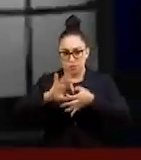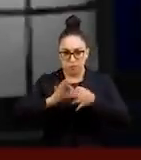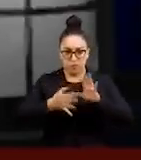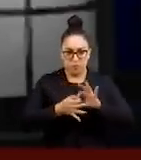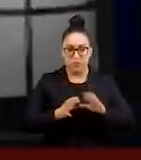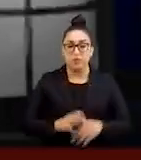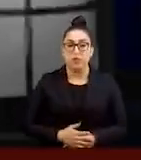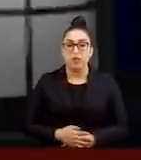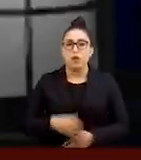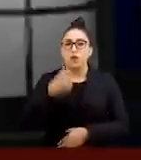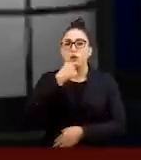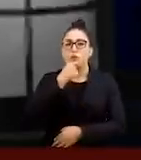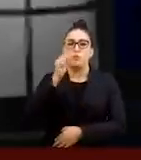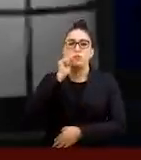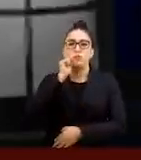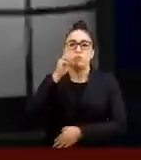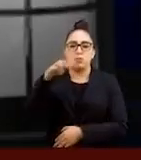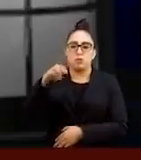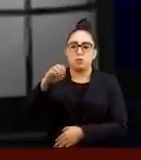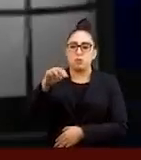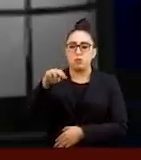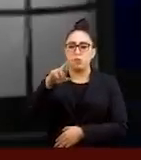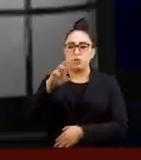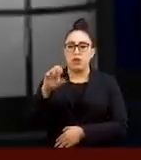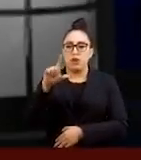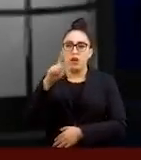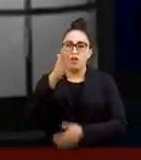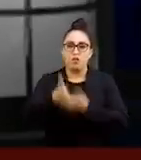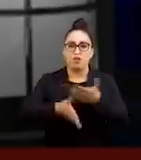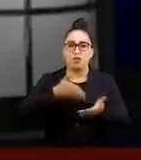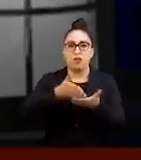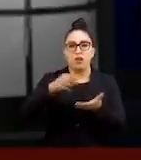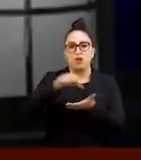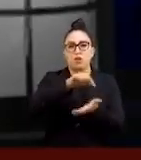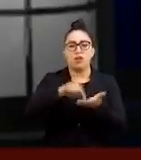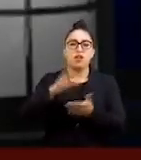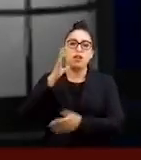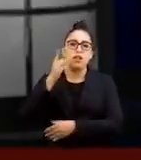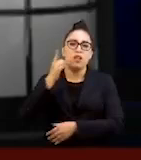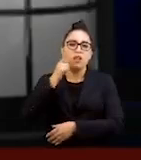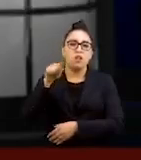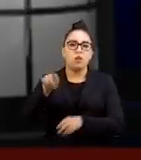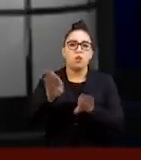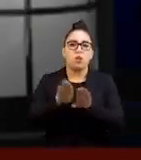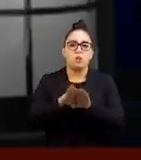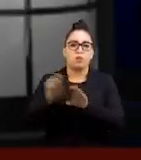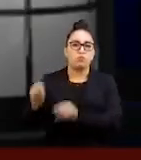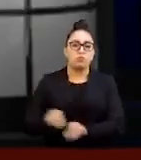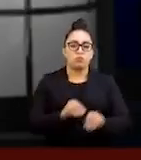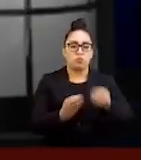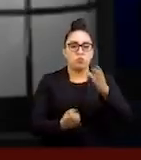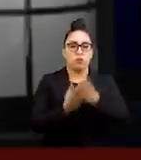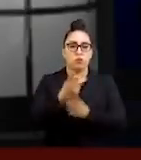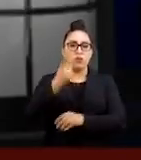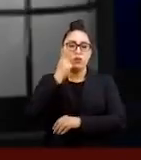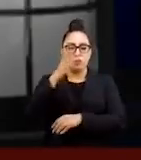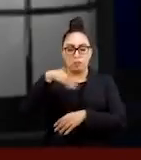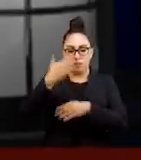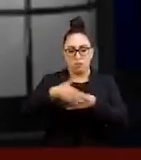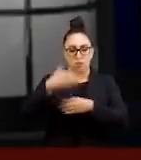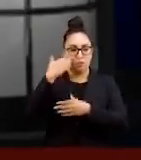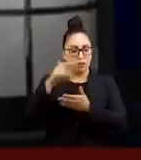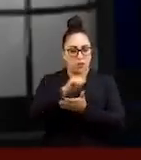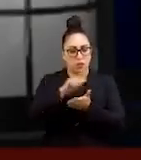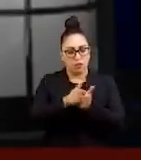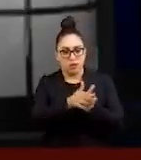El senador Ricardo Monreal Ávila también acudió a San Lázaro para realizar su registro como diputado electo en la Cámara de Diputados para la próxima